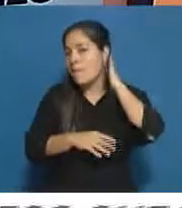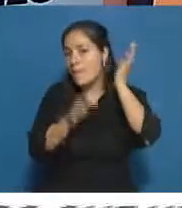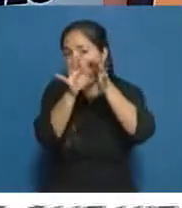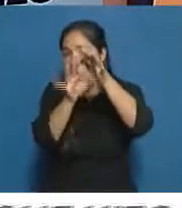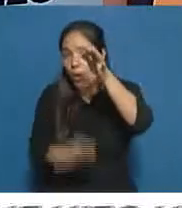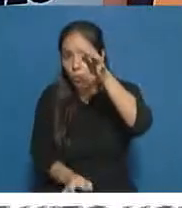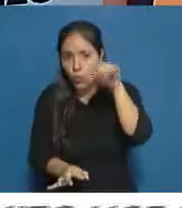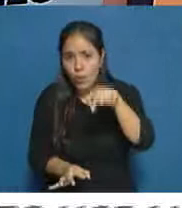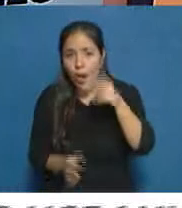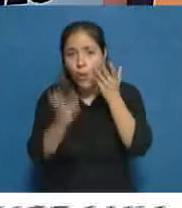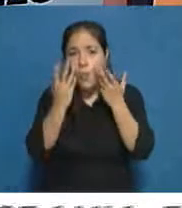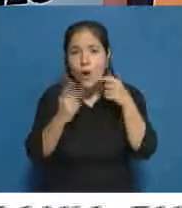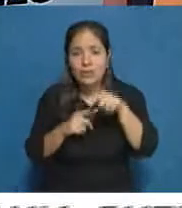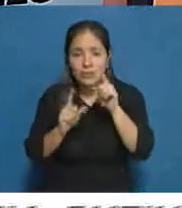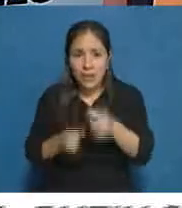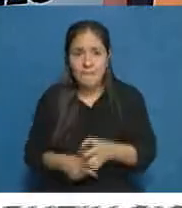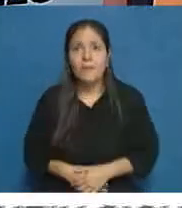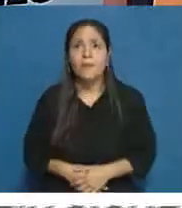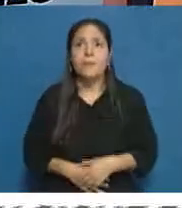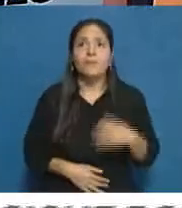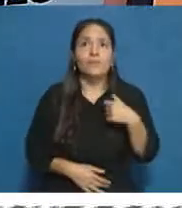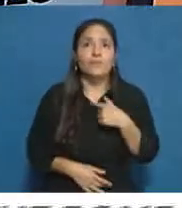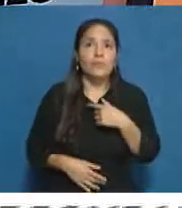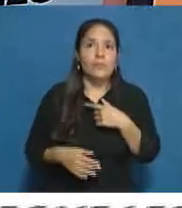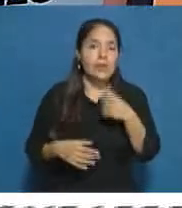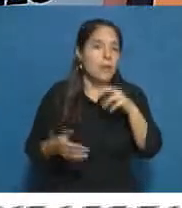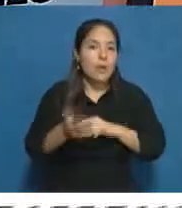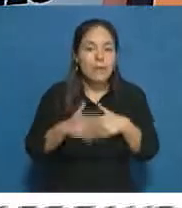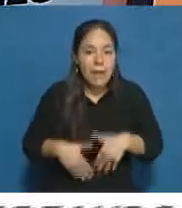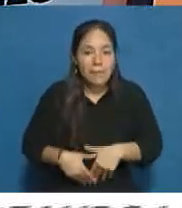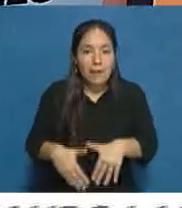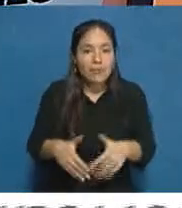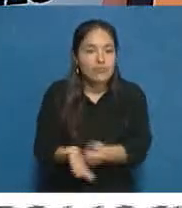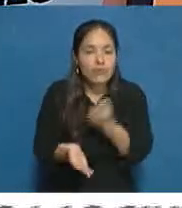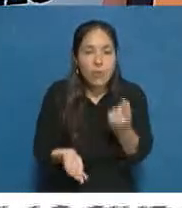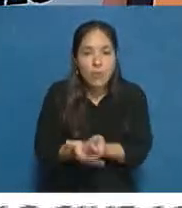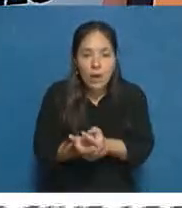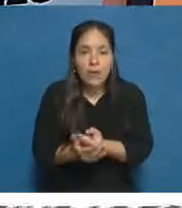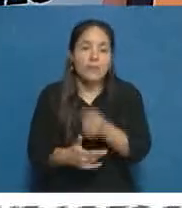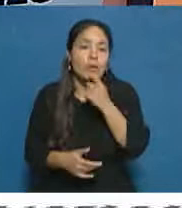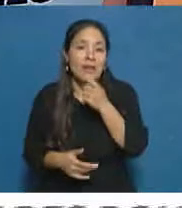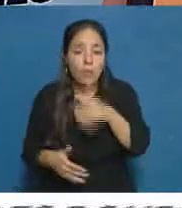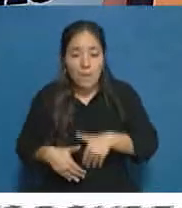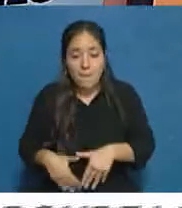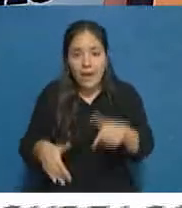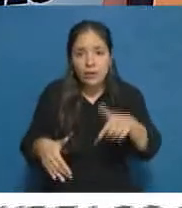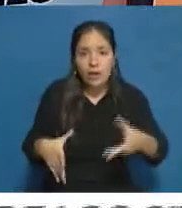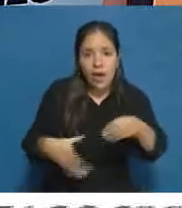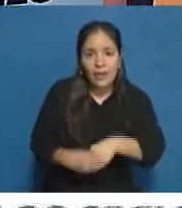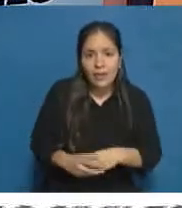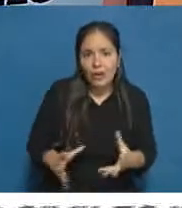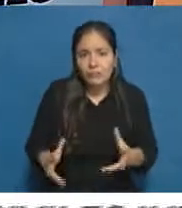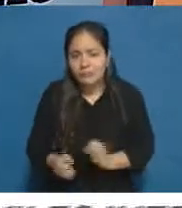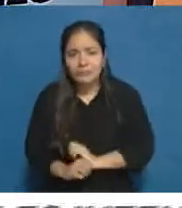en las consecuencias con Chernobyl. Infertilidad y malformaciones en el feto. Sistema inmunitario de debilitado y problemas de